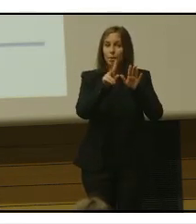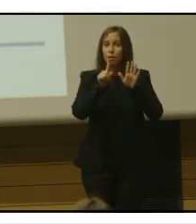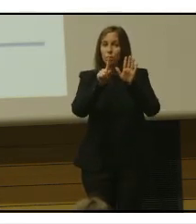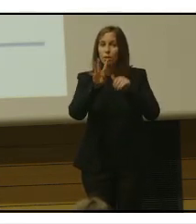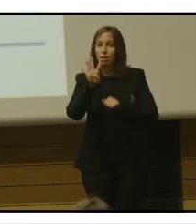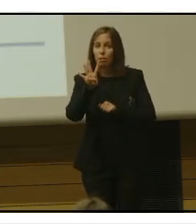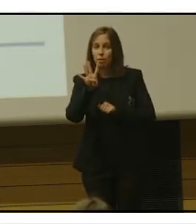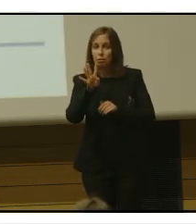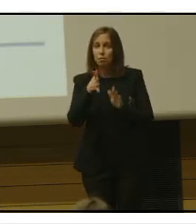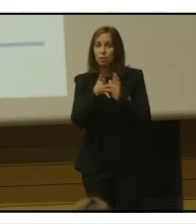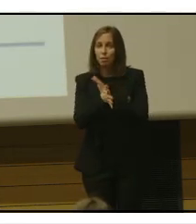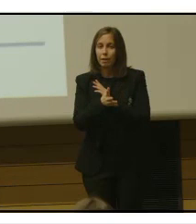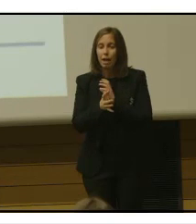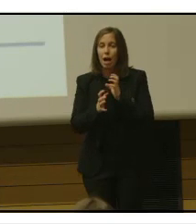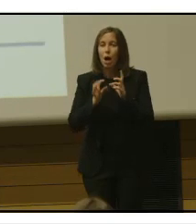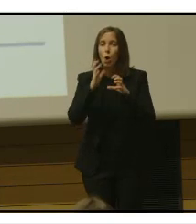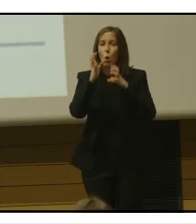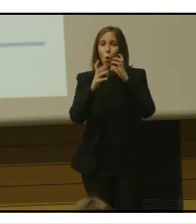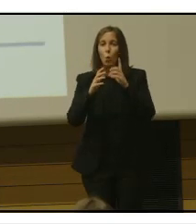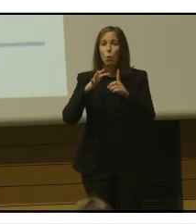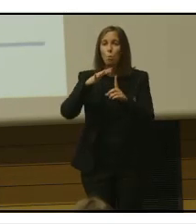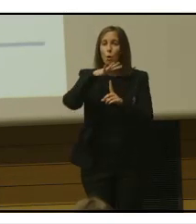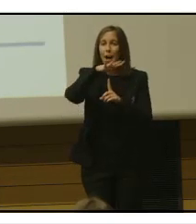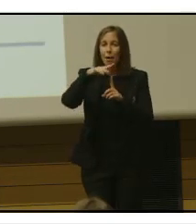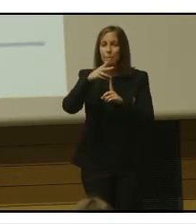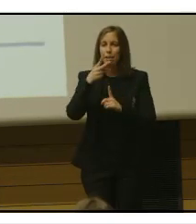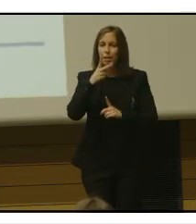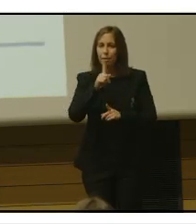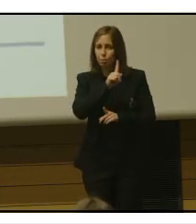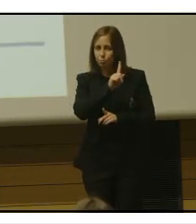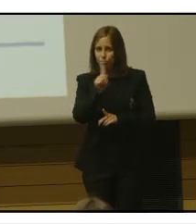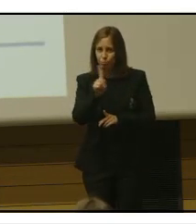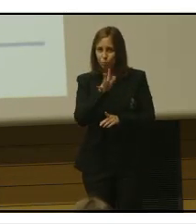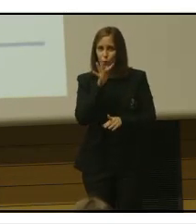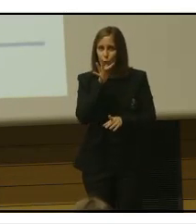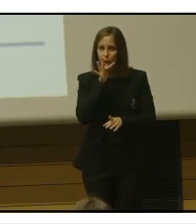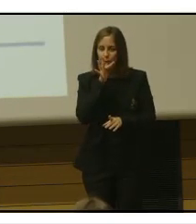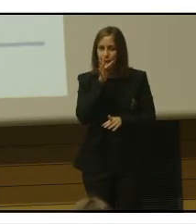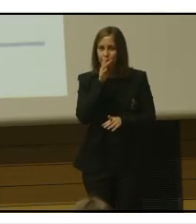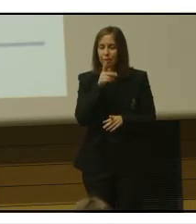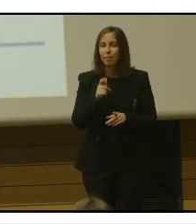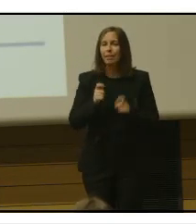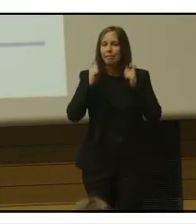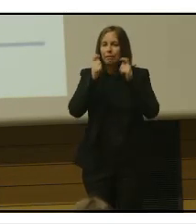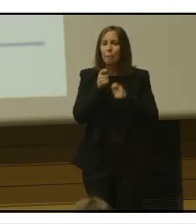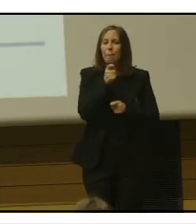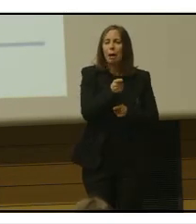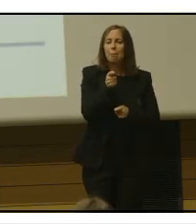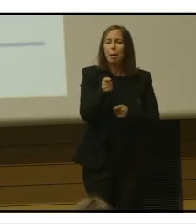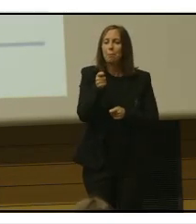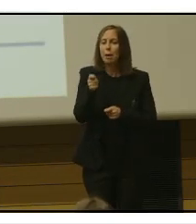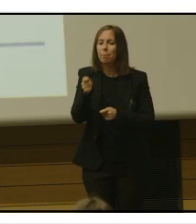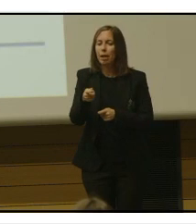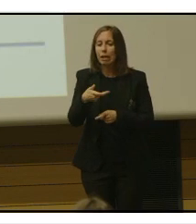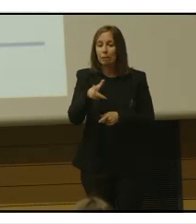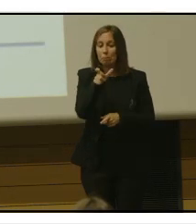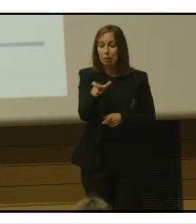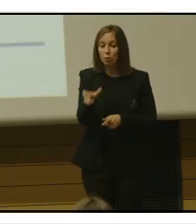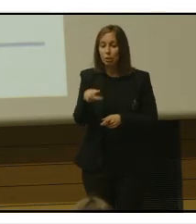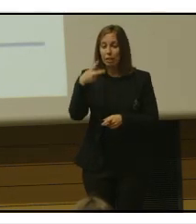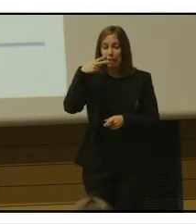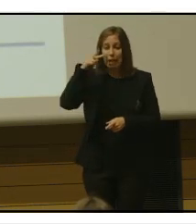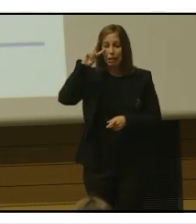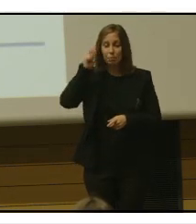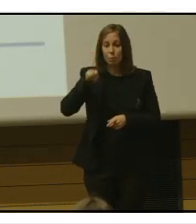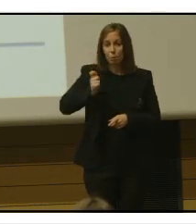empezado con el humo ambiental de tabaco. Empiezan a poner dinero encima de la mesa para que, bueno, pues expertos, especialmente